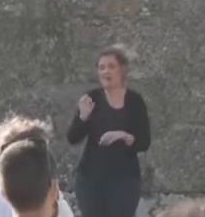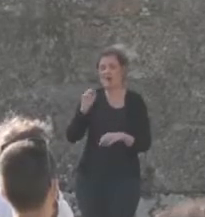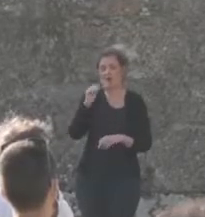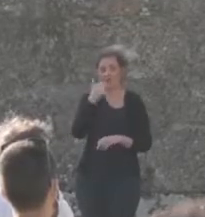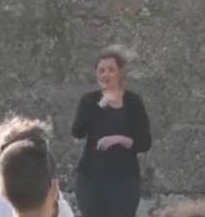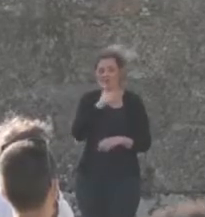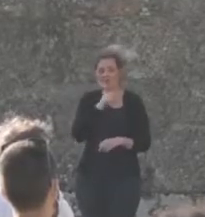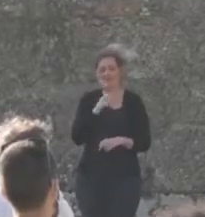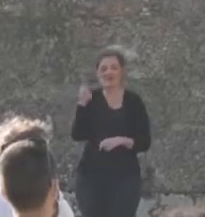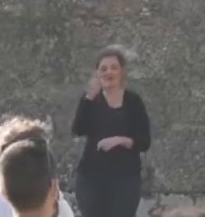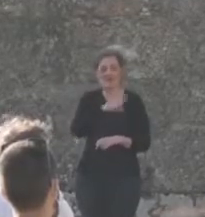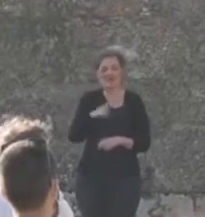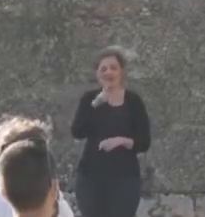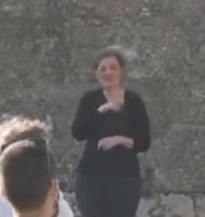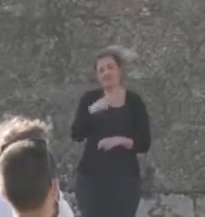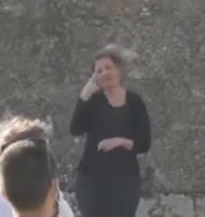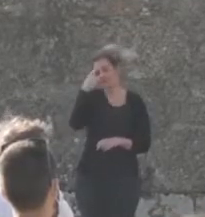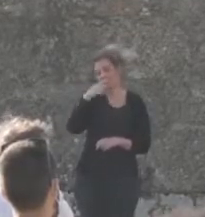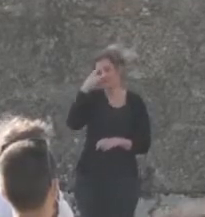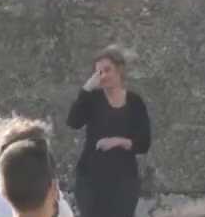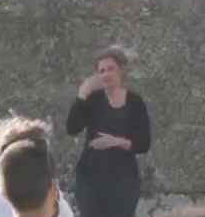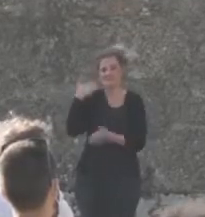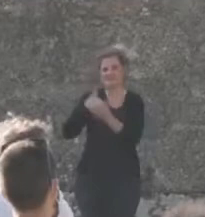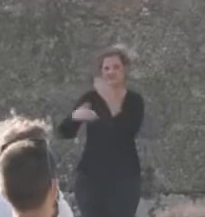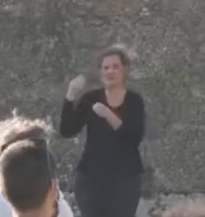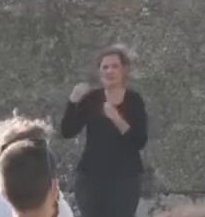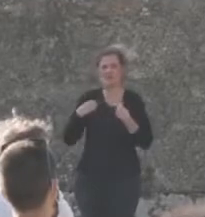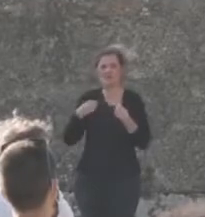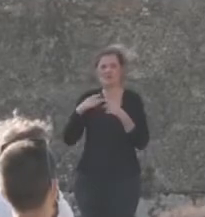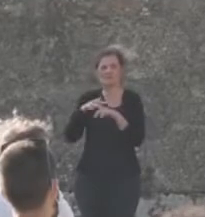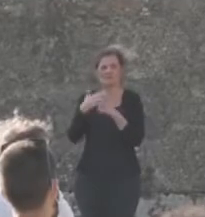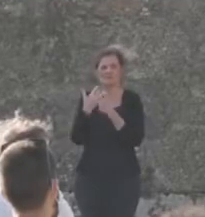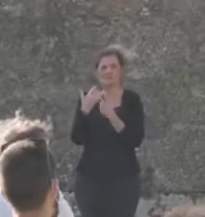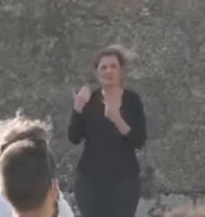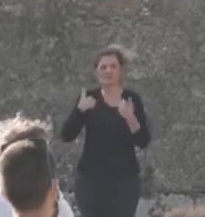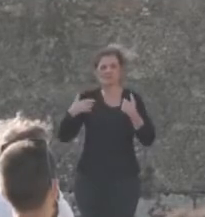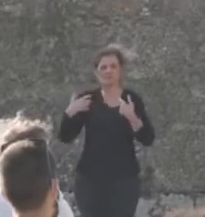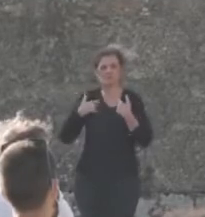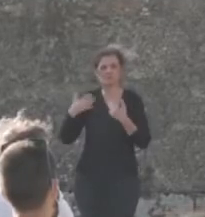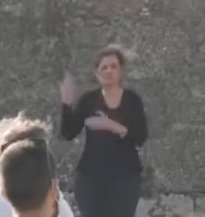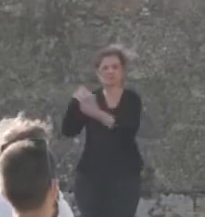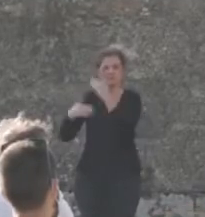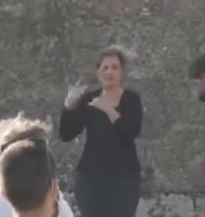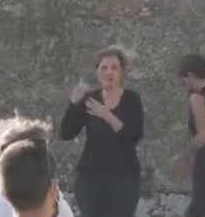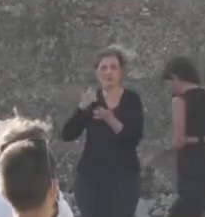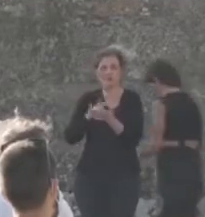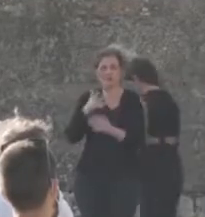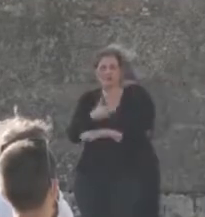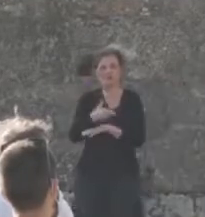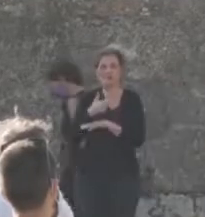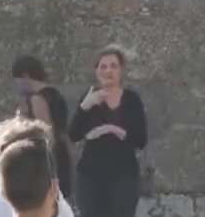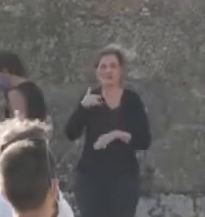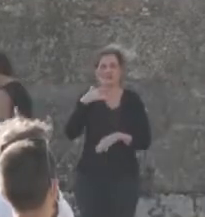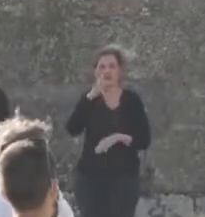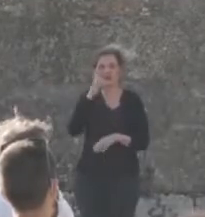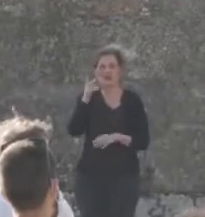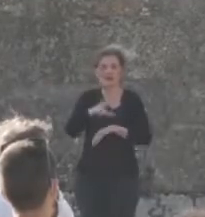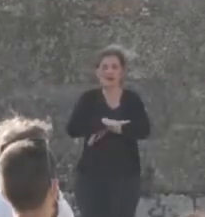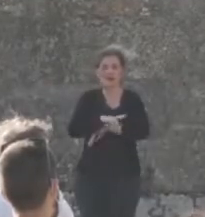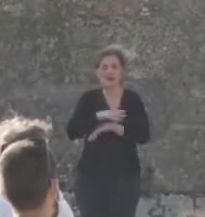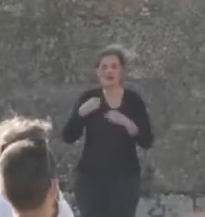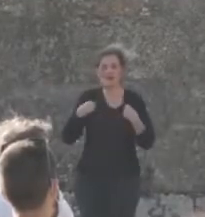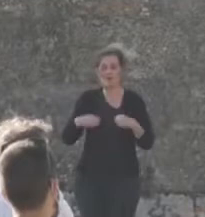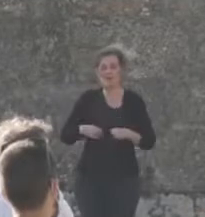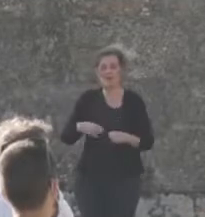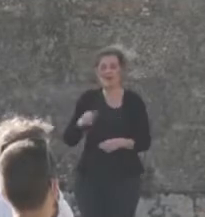zapatería repetían anécdotas dos personaxes e vivencias dos que tanto padeceran ou foran fusilados, como o caso do alcalde de Marín